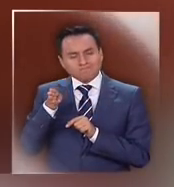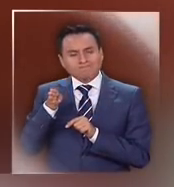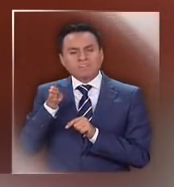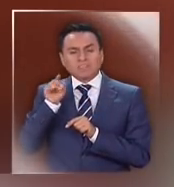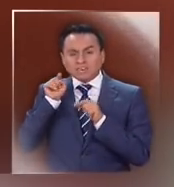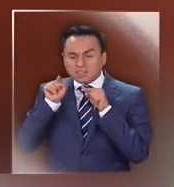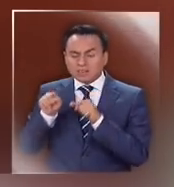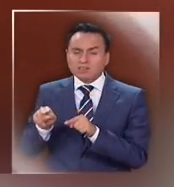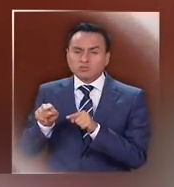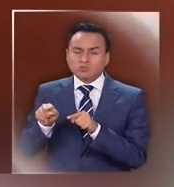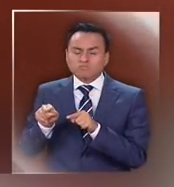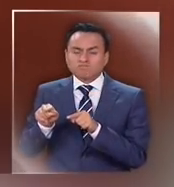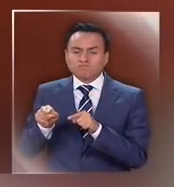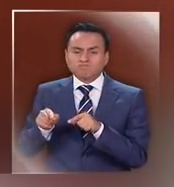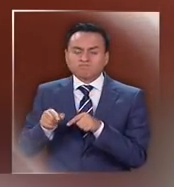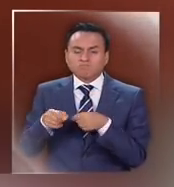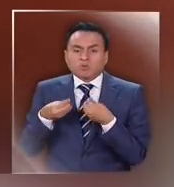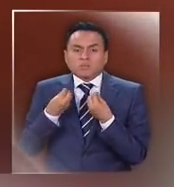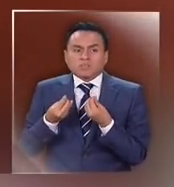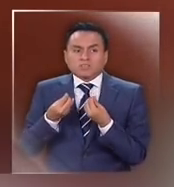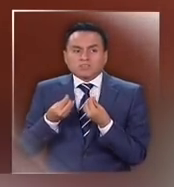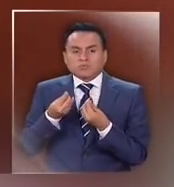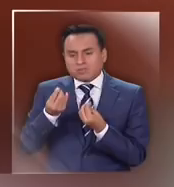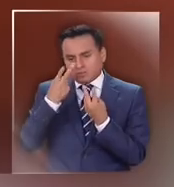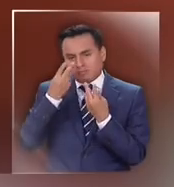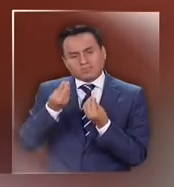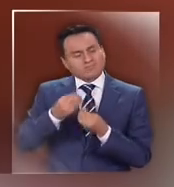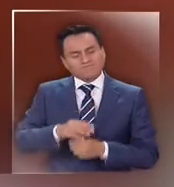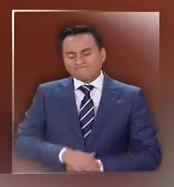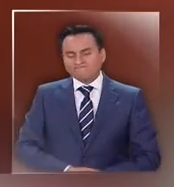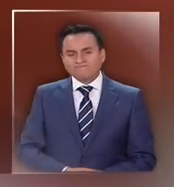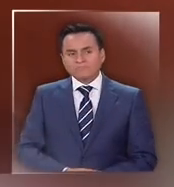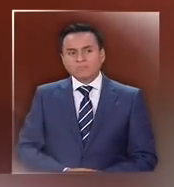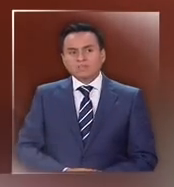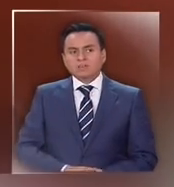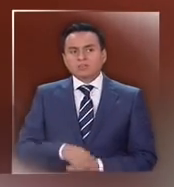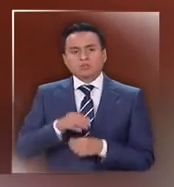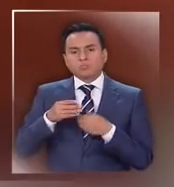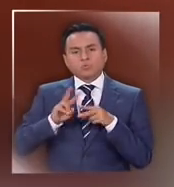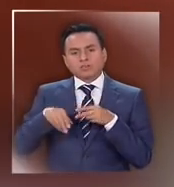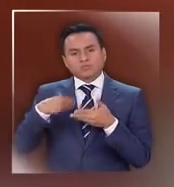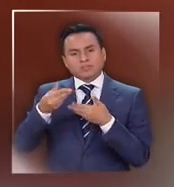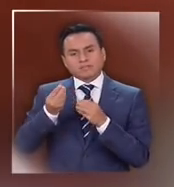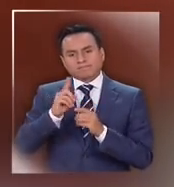esto obviamente no es bien visto, y no puede suceder.